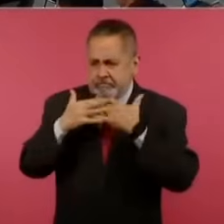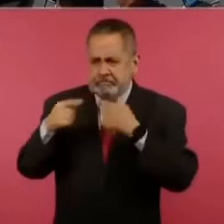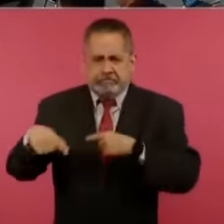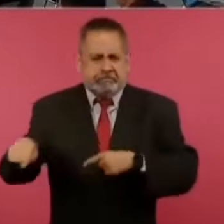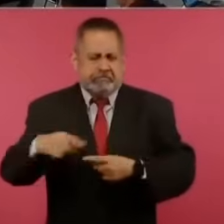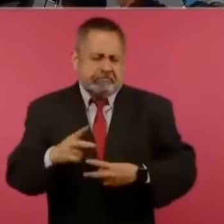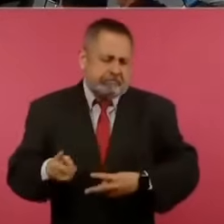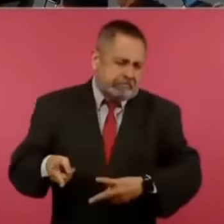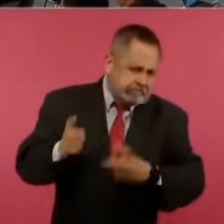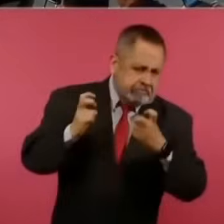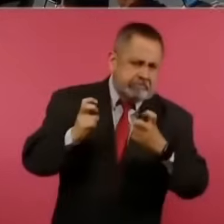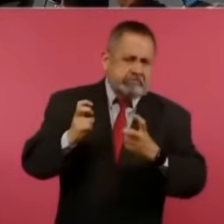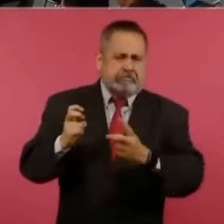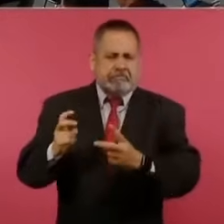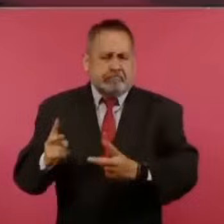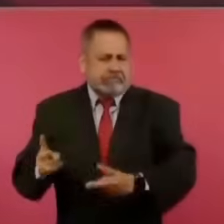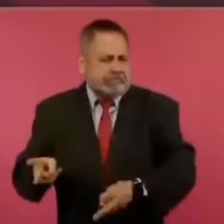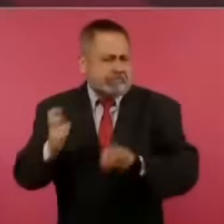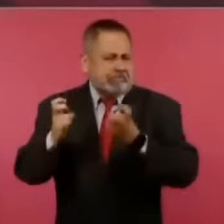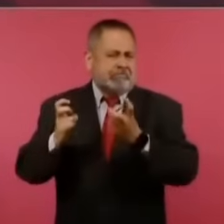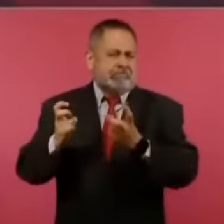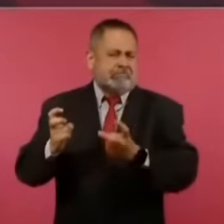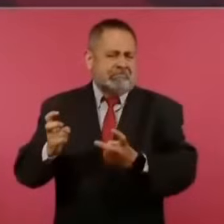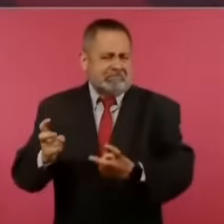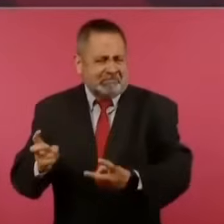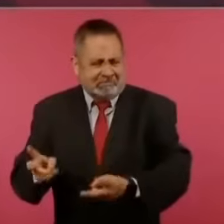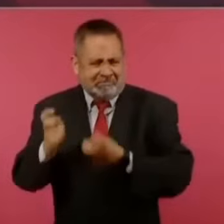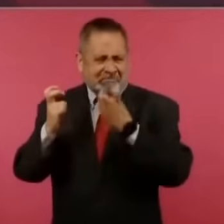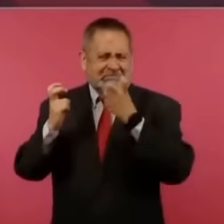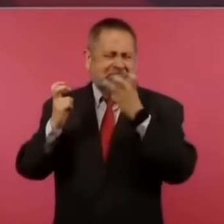Era robar, robar y robar.